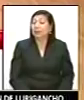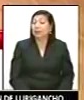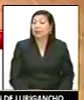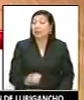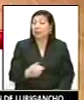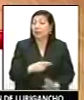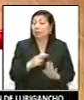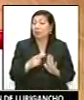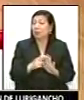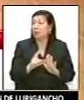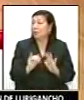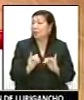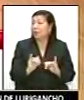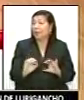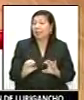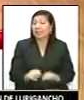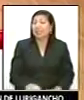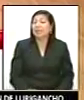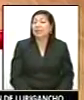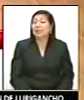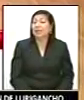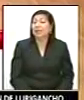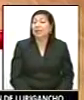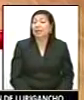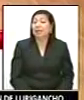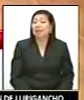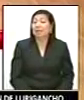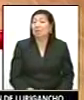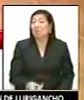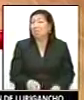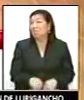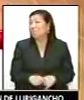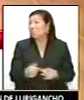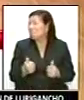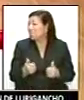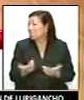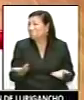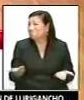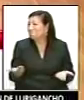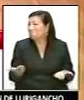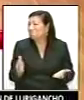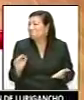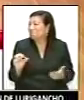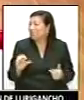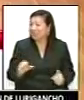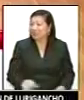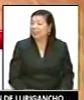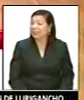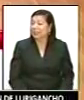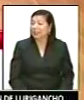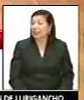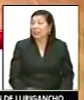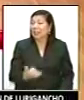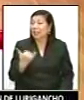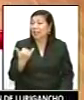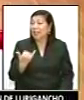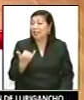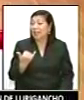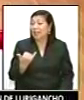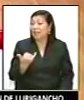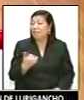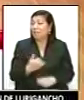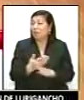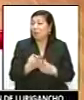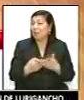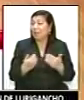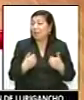este proyecto lo que hace es burlar, digamos, en el buen sentido de la palabra, esta forma